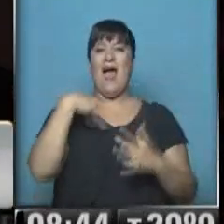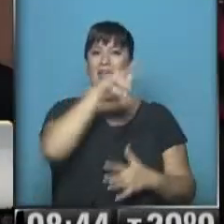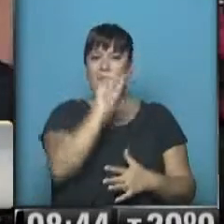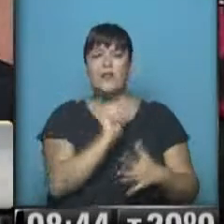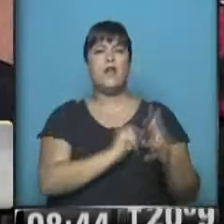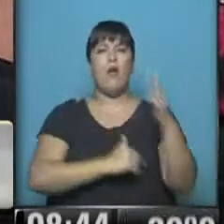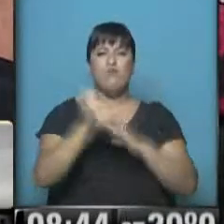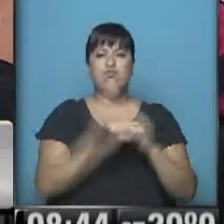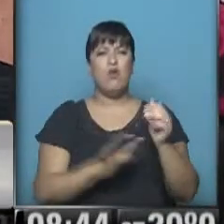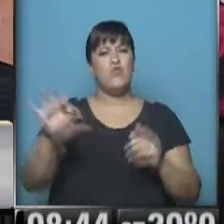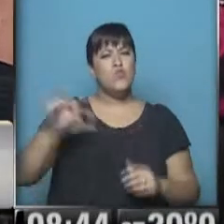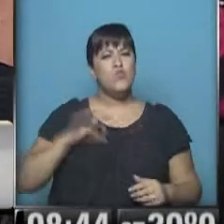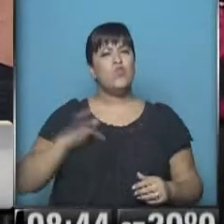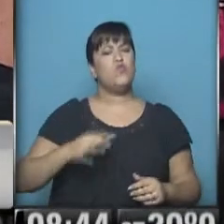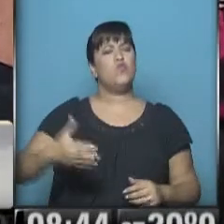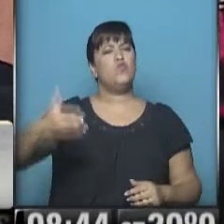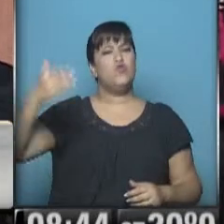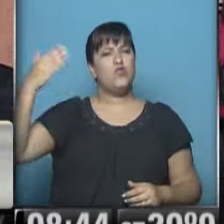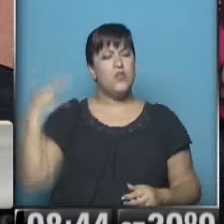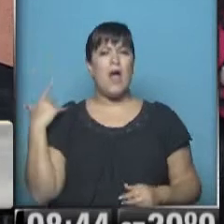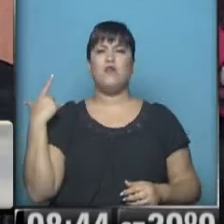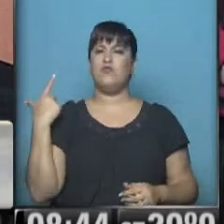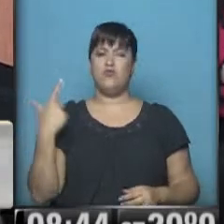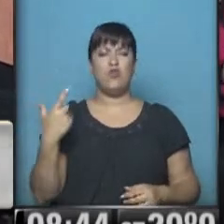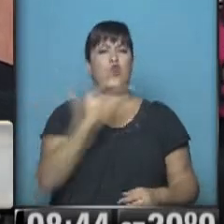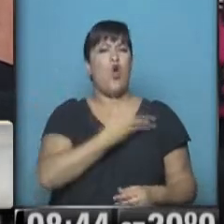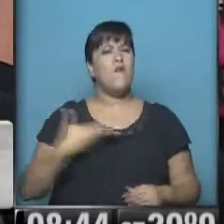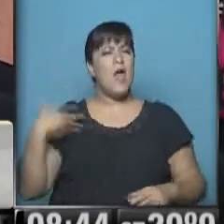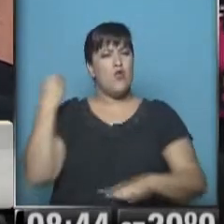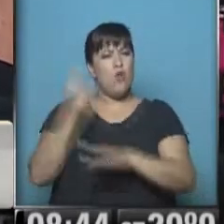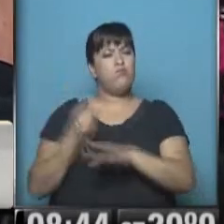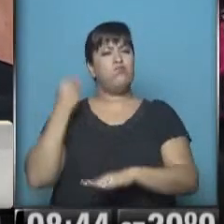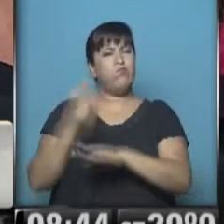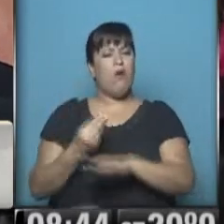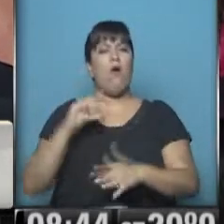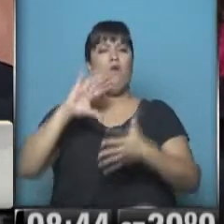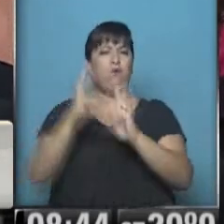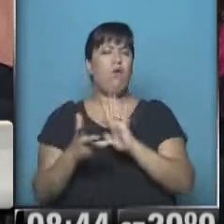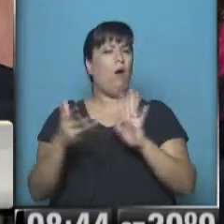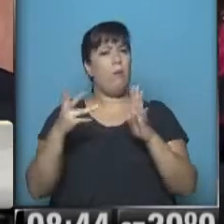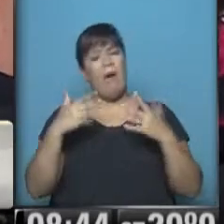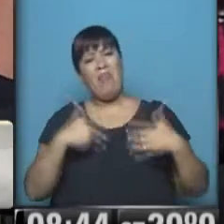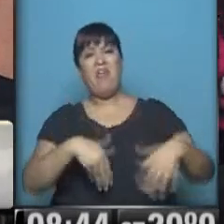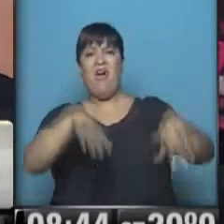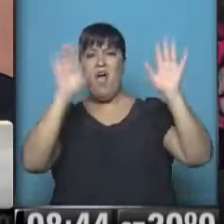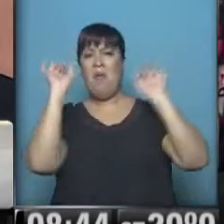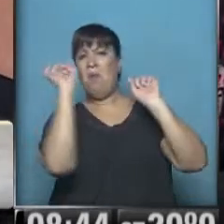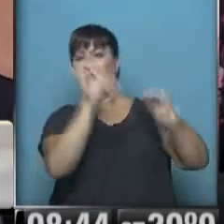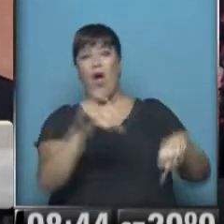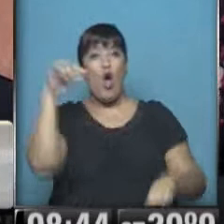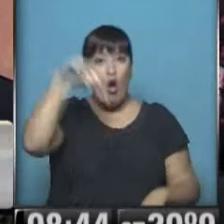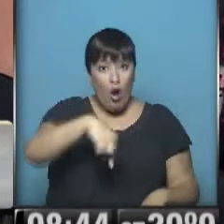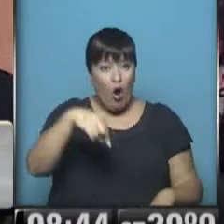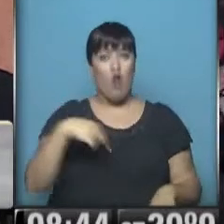de tantos años que durante muchos gobiernos han dejado al despojo a todos estos sectores, y hoy poder